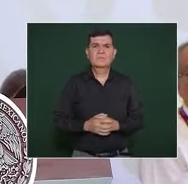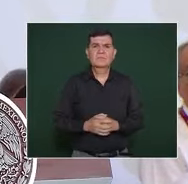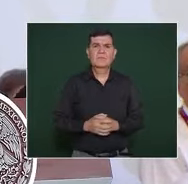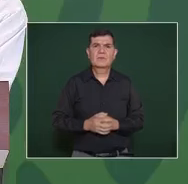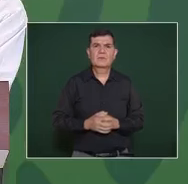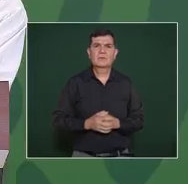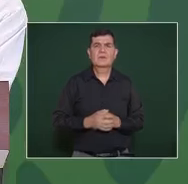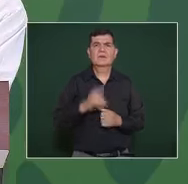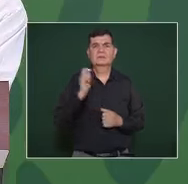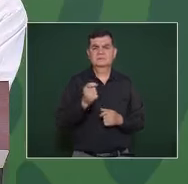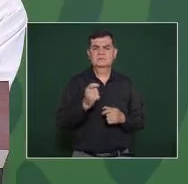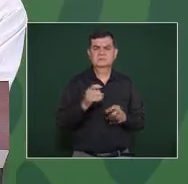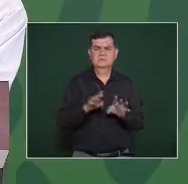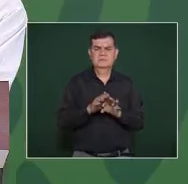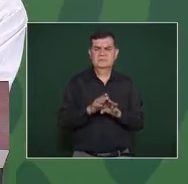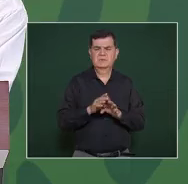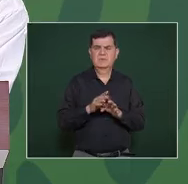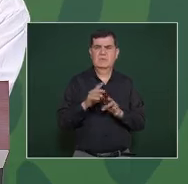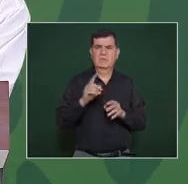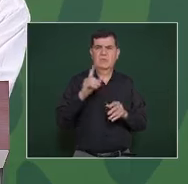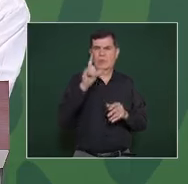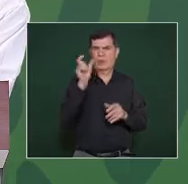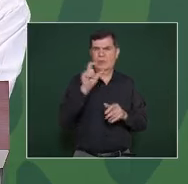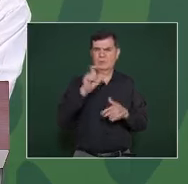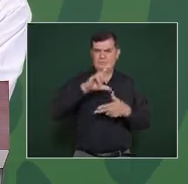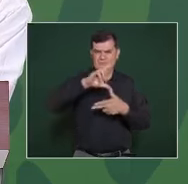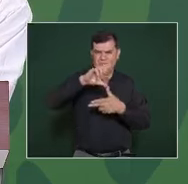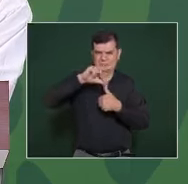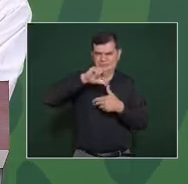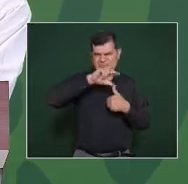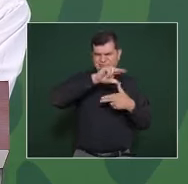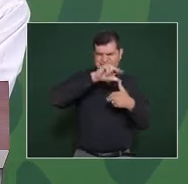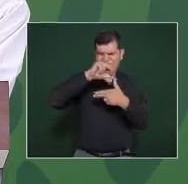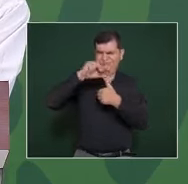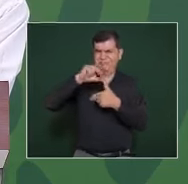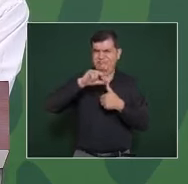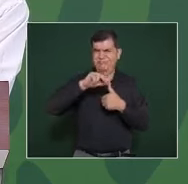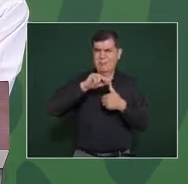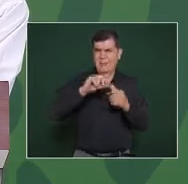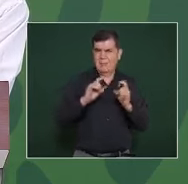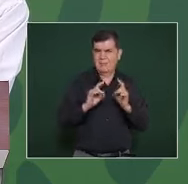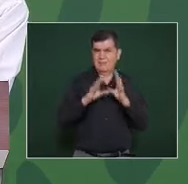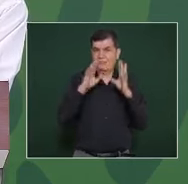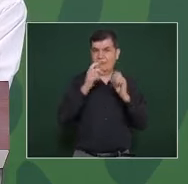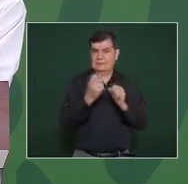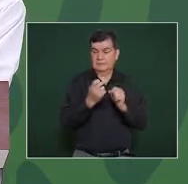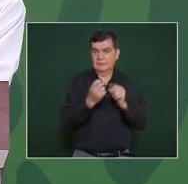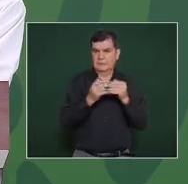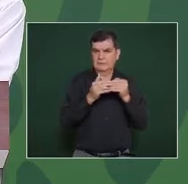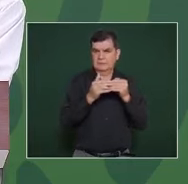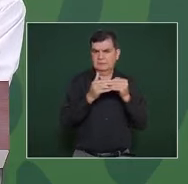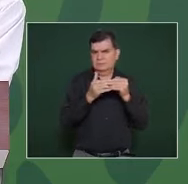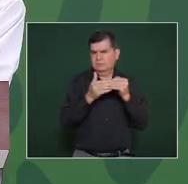los primeros momentos del huracán han estado trabajando en la